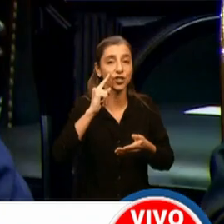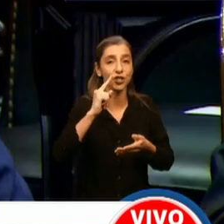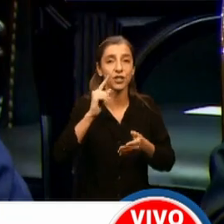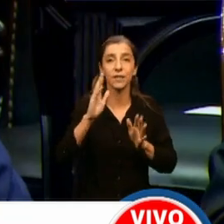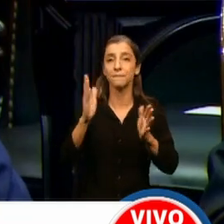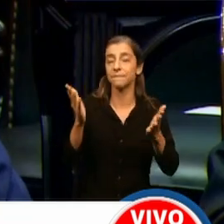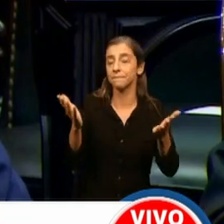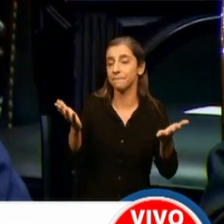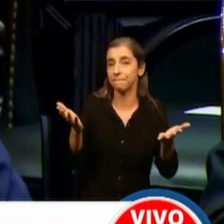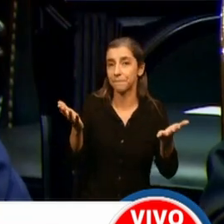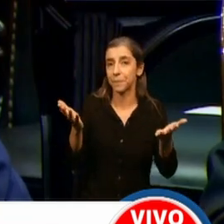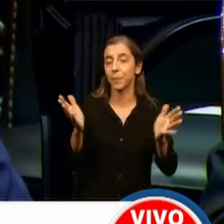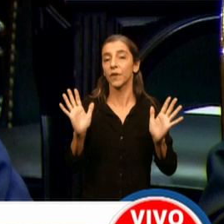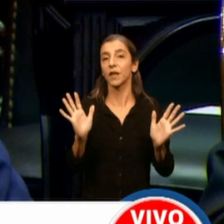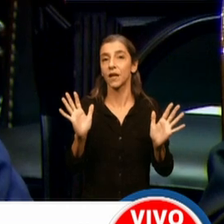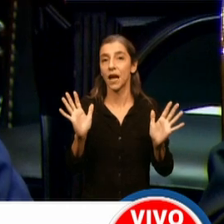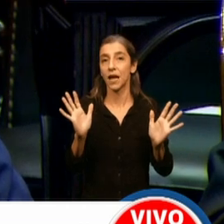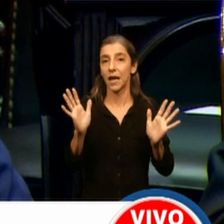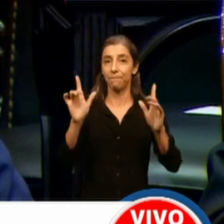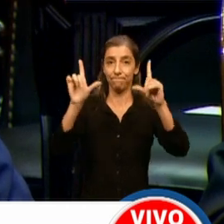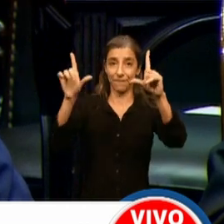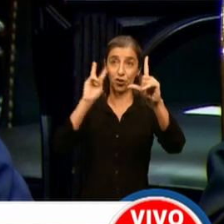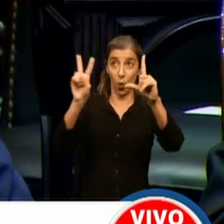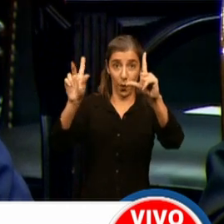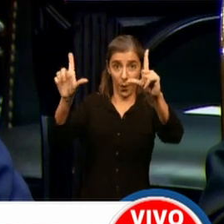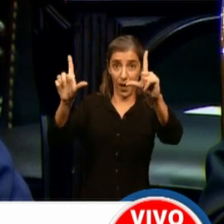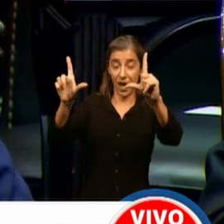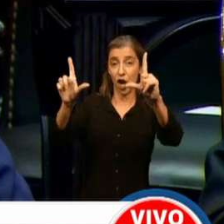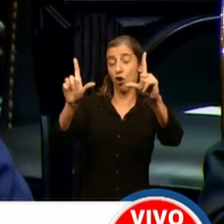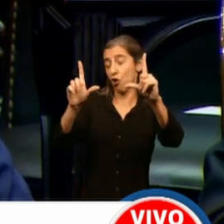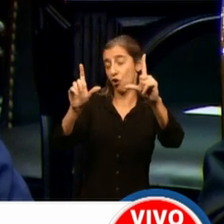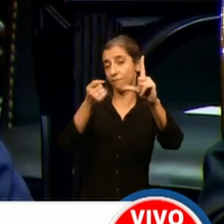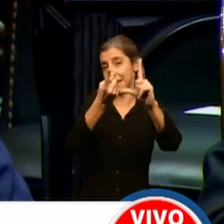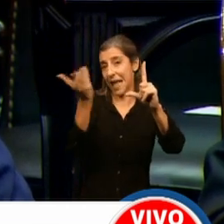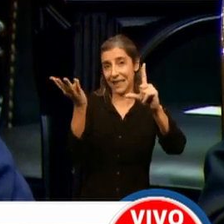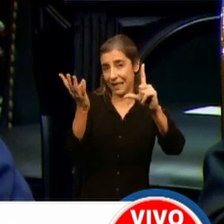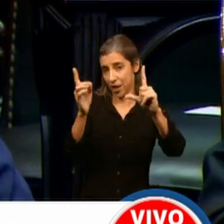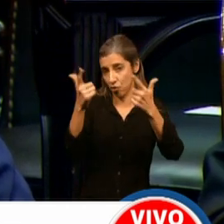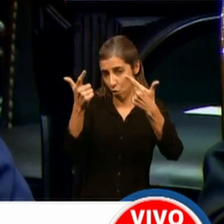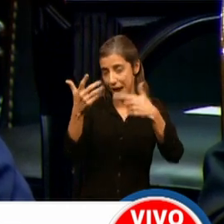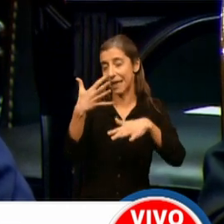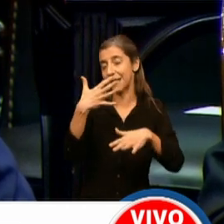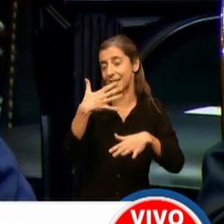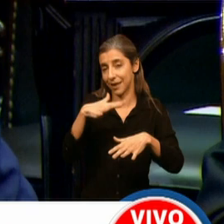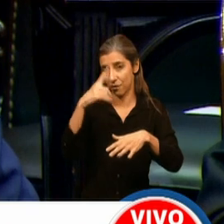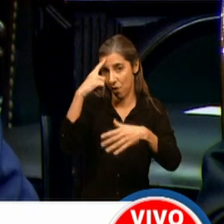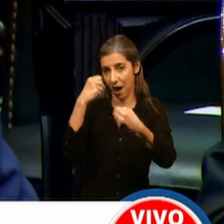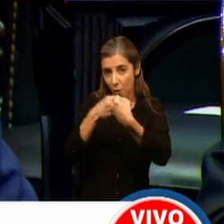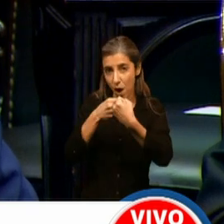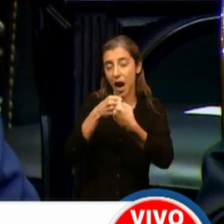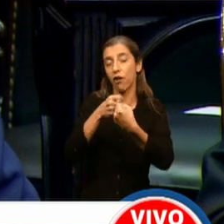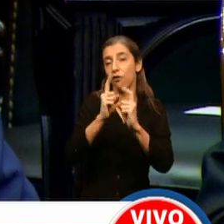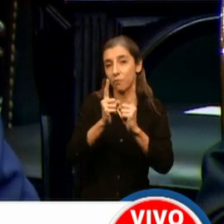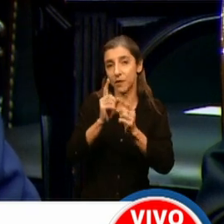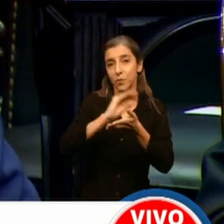evidentemente por lo que indica el tablero no hay quórum y comparto con lo que sostiene la diputada moreau